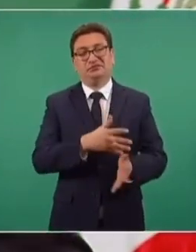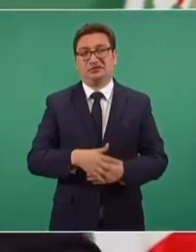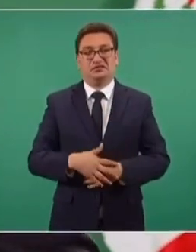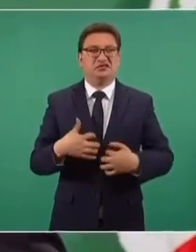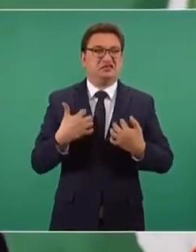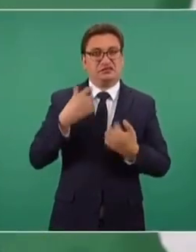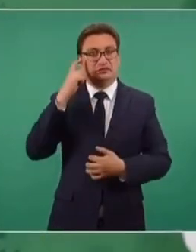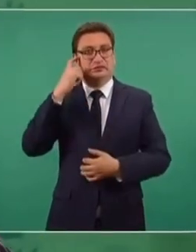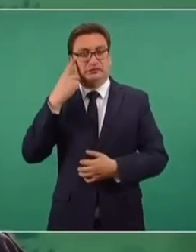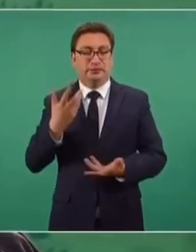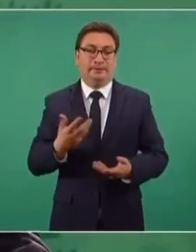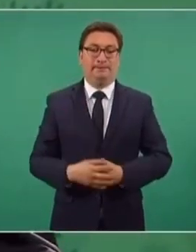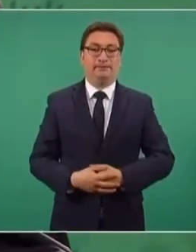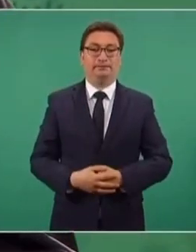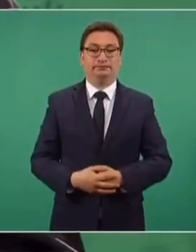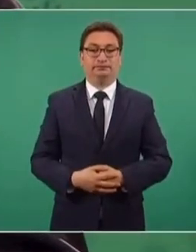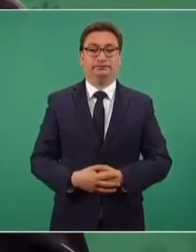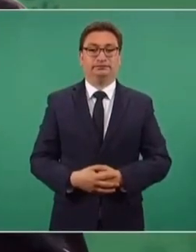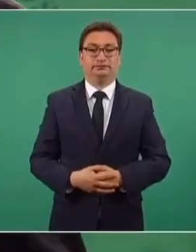ofuscados,